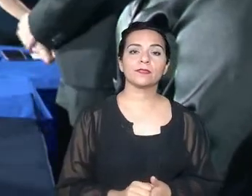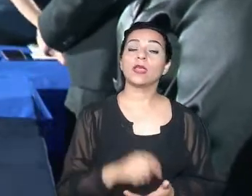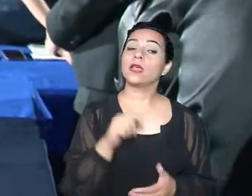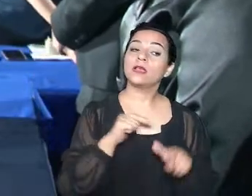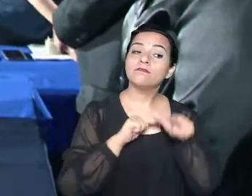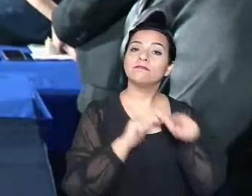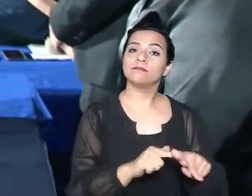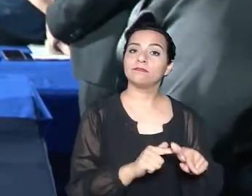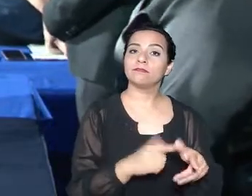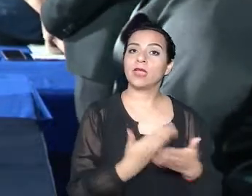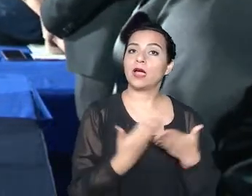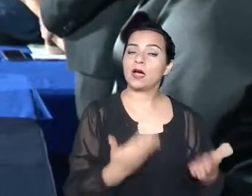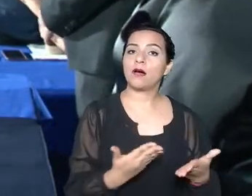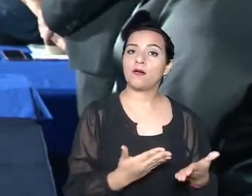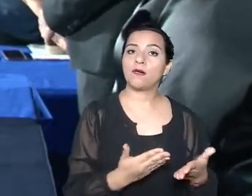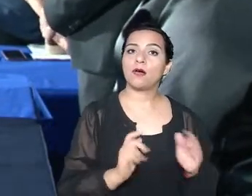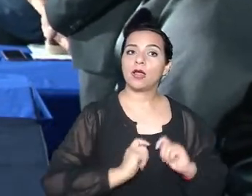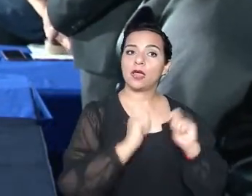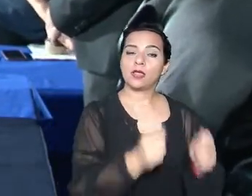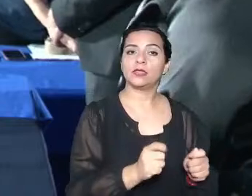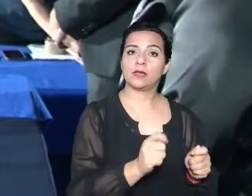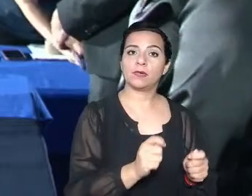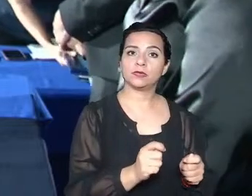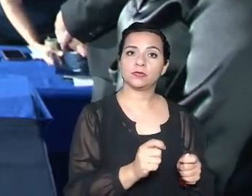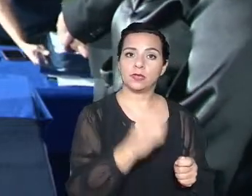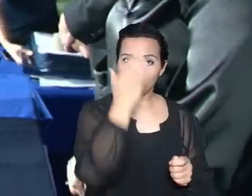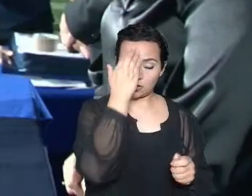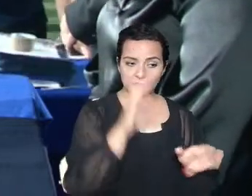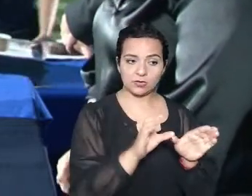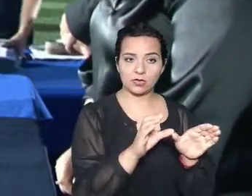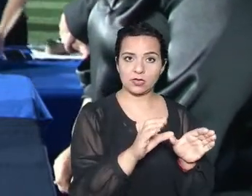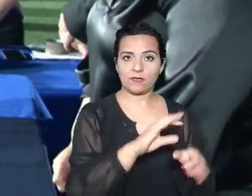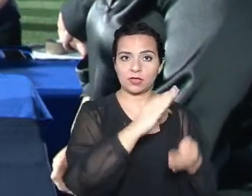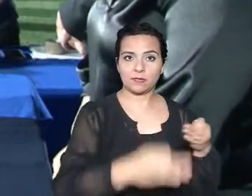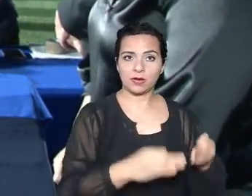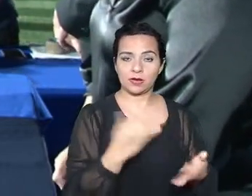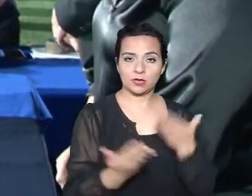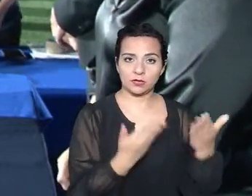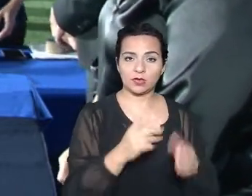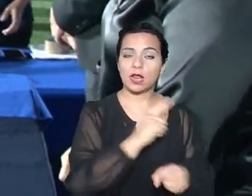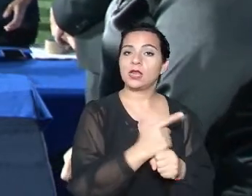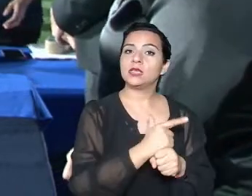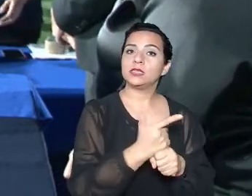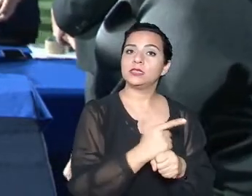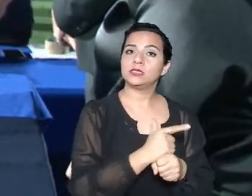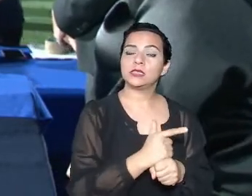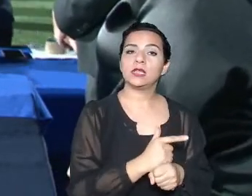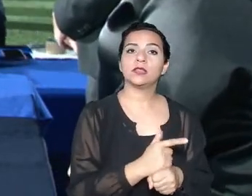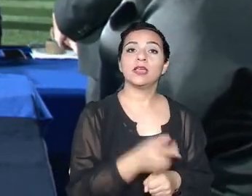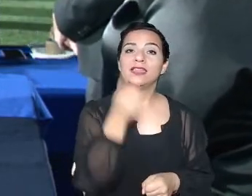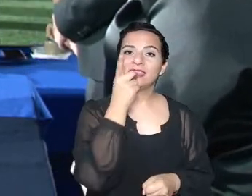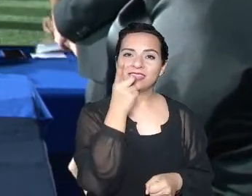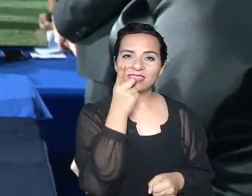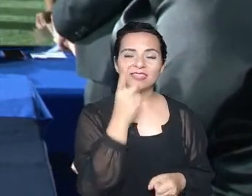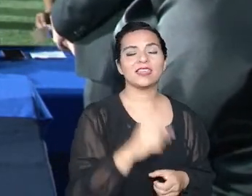Y a continuación procederemos a la entrega de reconocimientos de conclusión de estudios a egresados de la licenciatura en